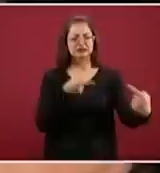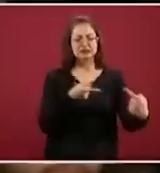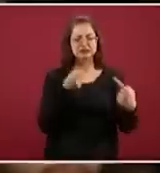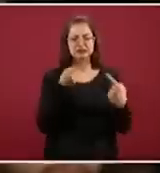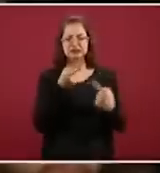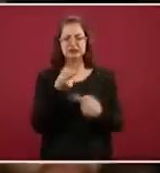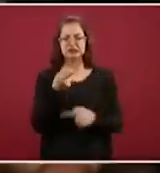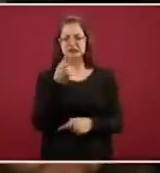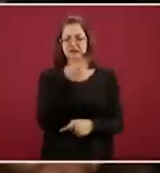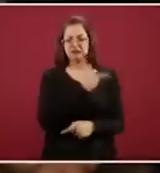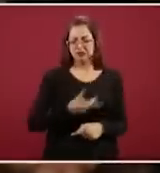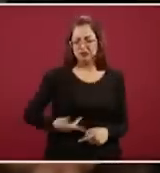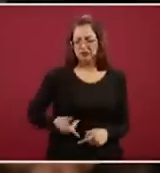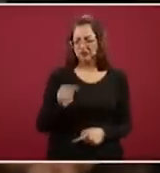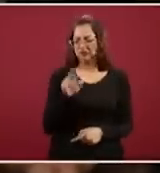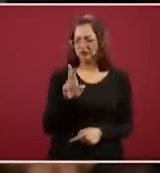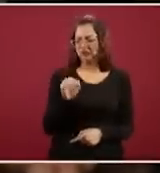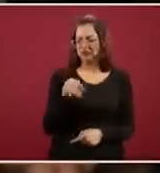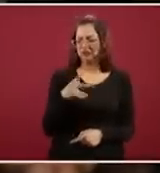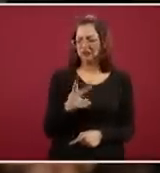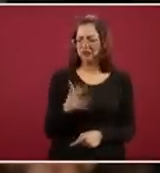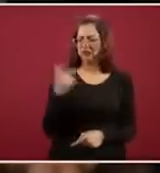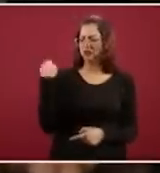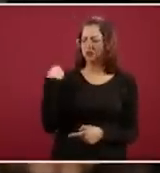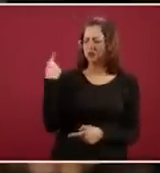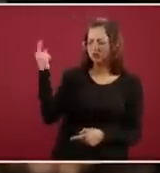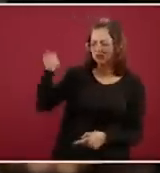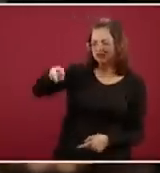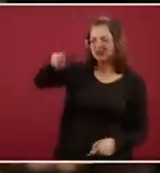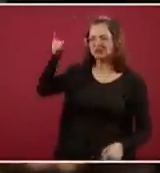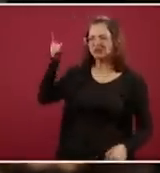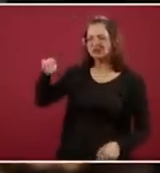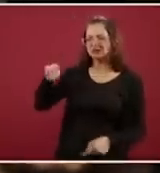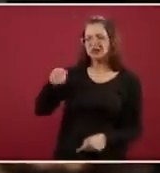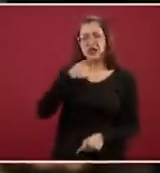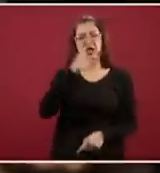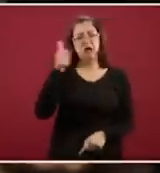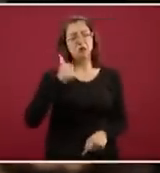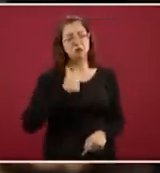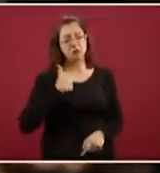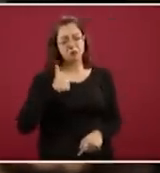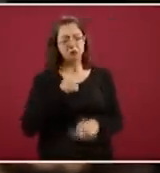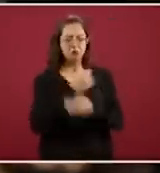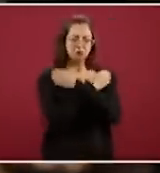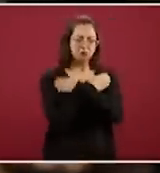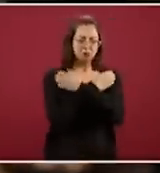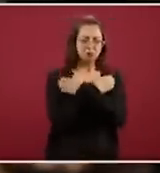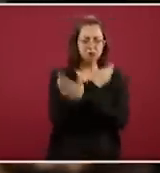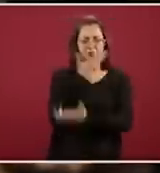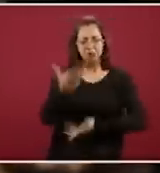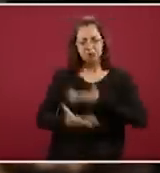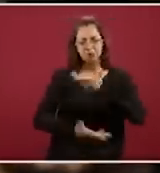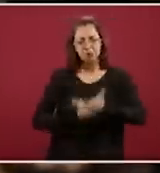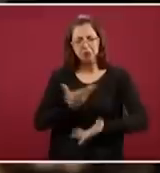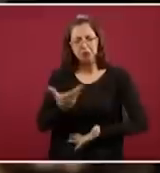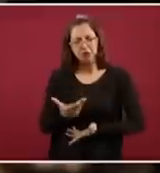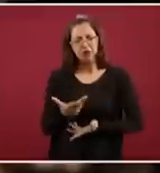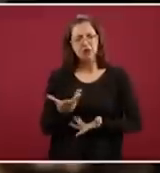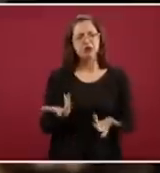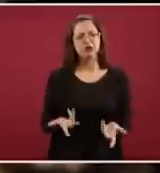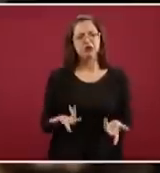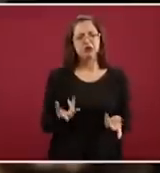de Trump, y Canadá, bueno, pues se ha portado diplomáticamente más que educado ese país con respecto a